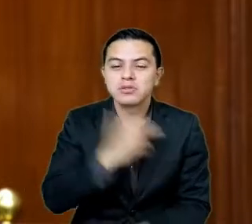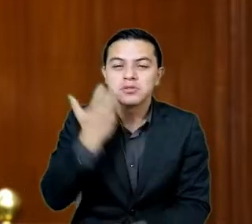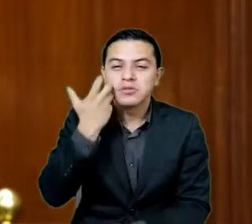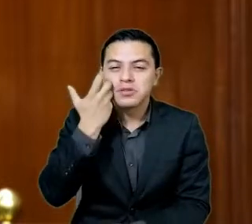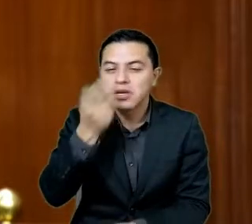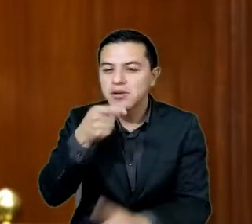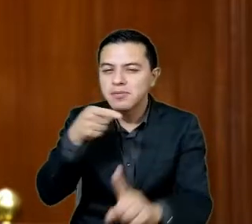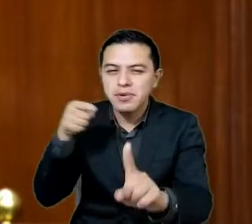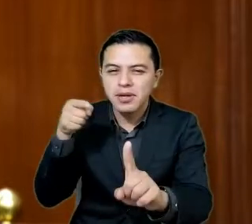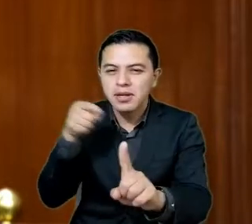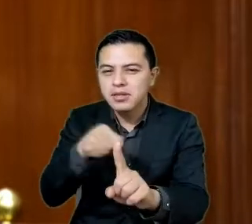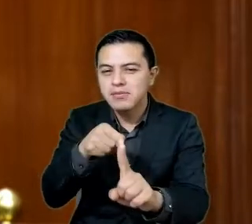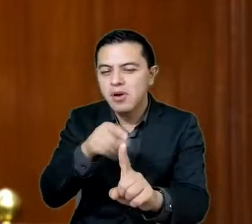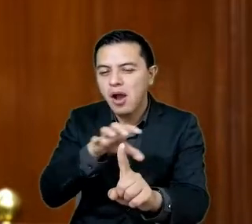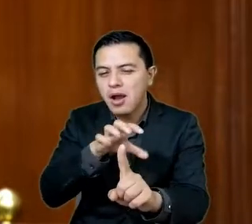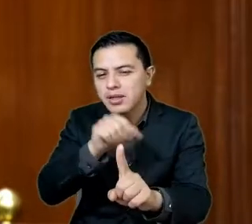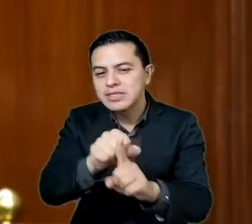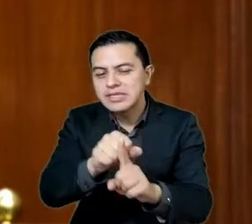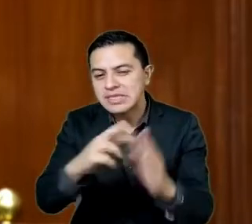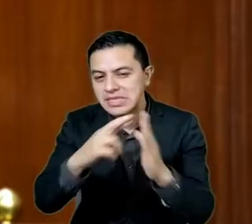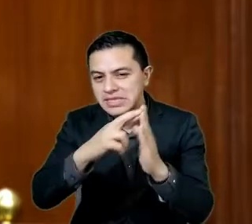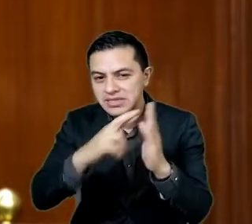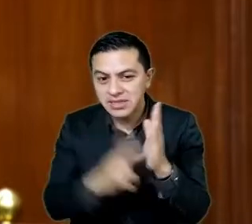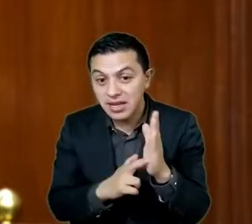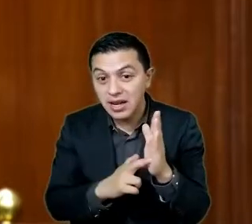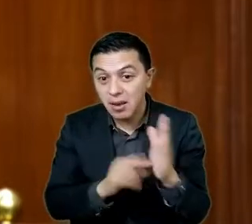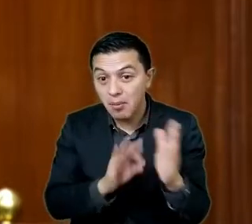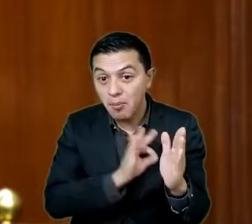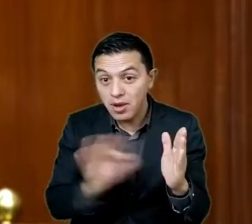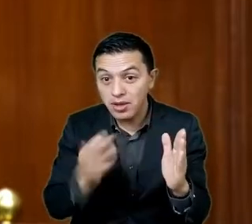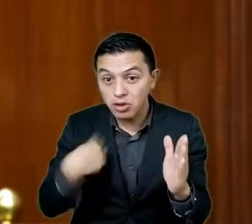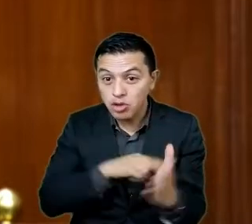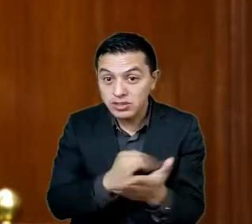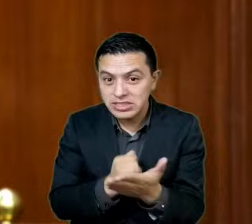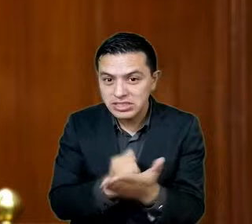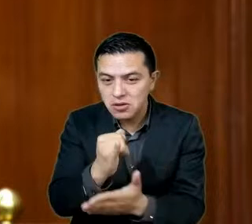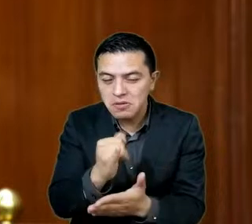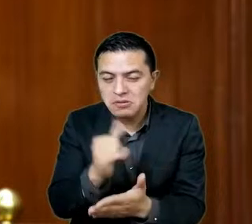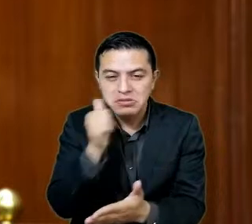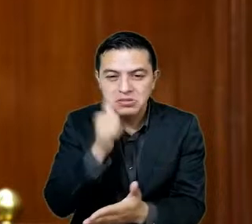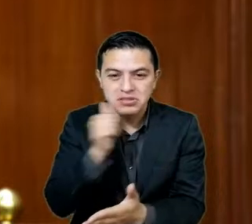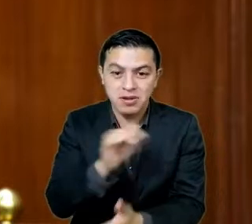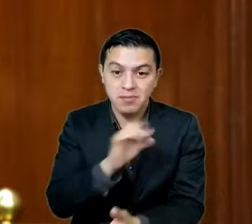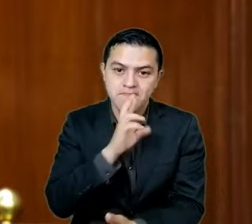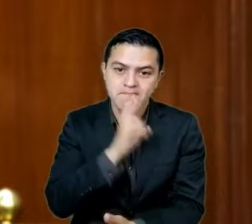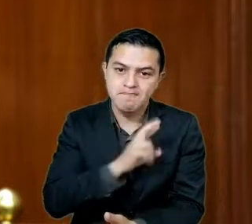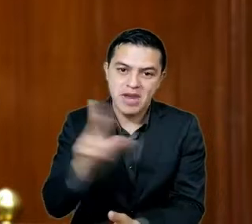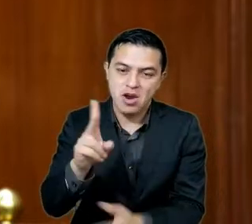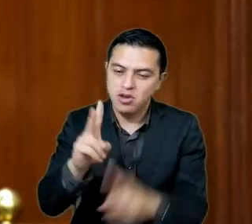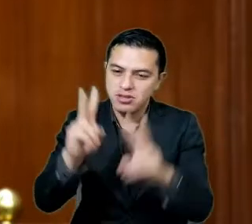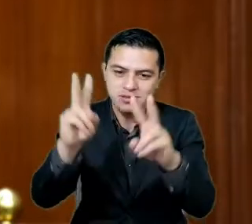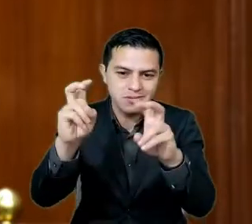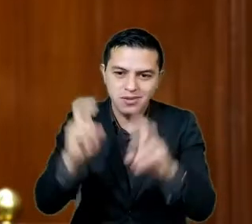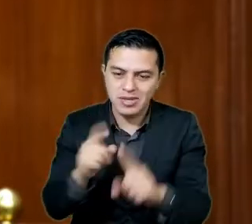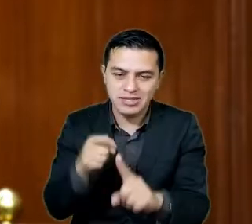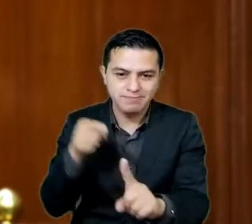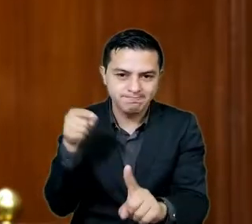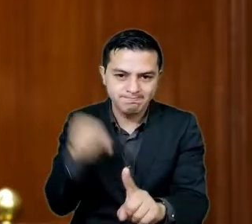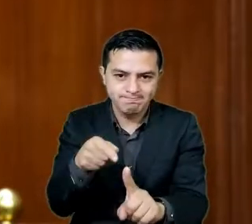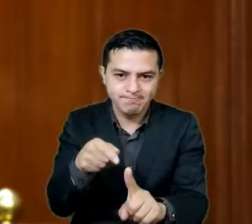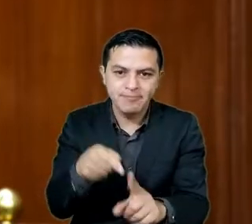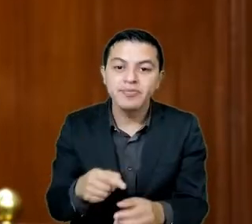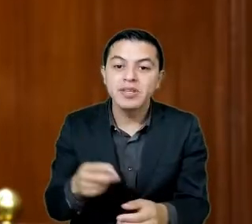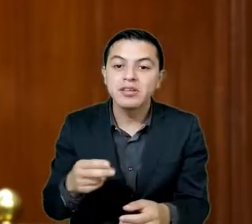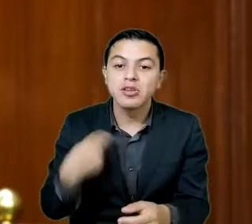objetivo, con reglas que aseguran una decisión óptima en cada momento para el tema específico. Las decisiones de la